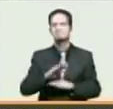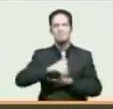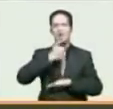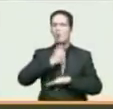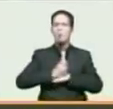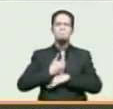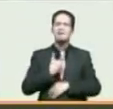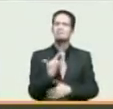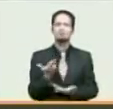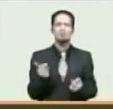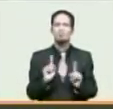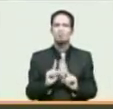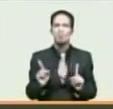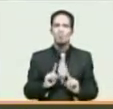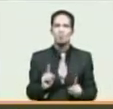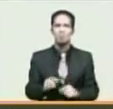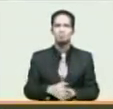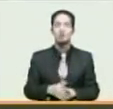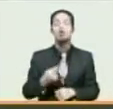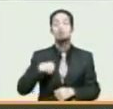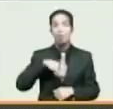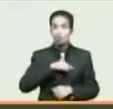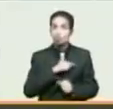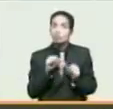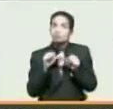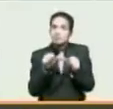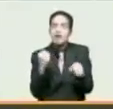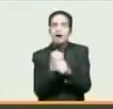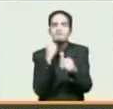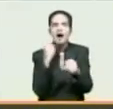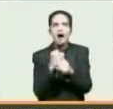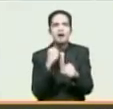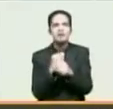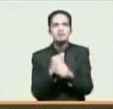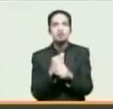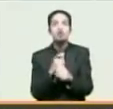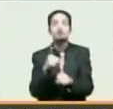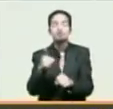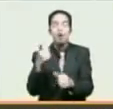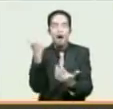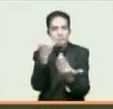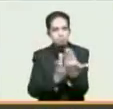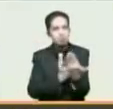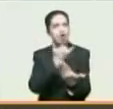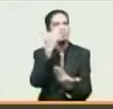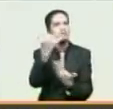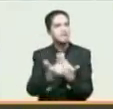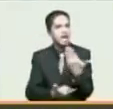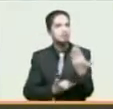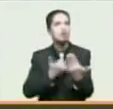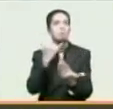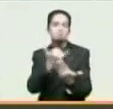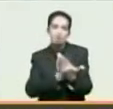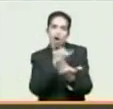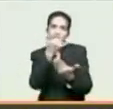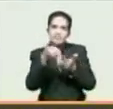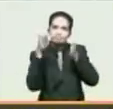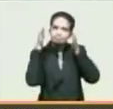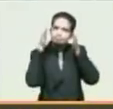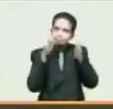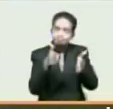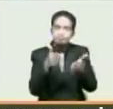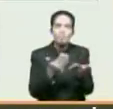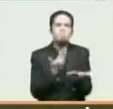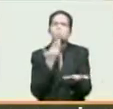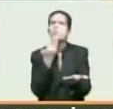nosotros. Nosotros seguimos adelante y tenemos un proyecto. Y de nuestro proyecto no nos saca nadie. Y nuestra propuesta es